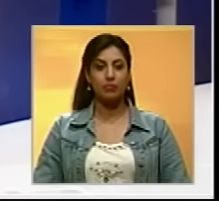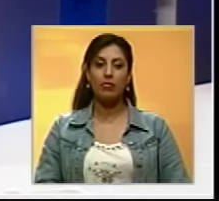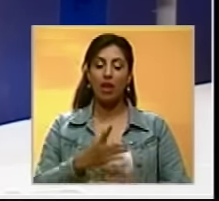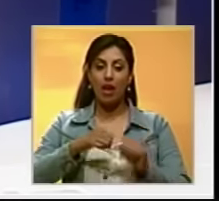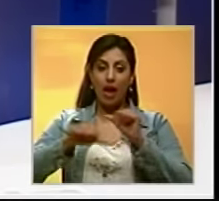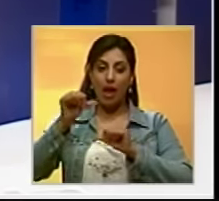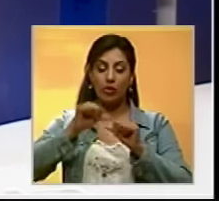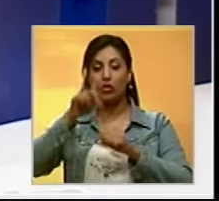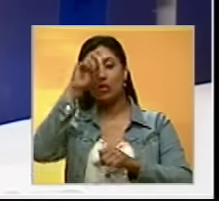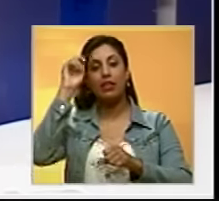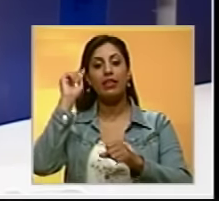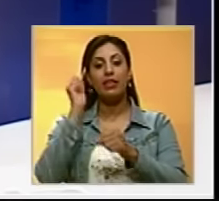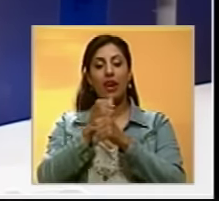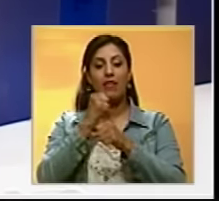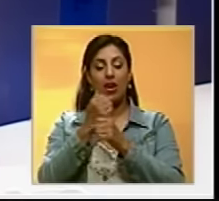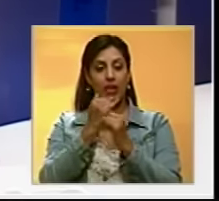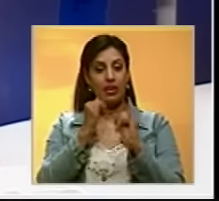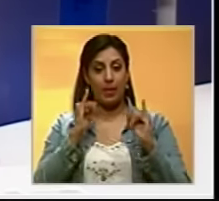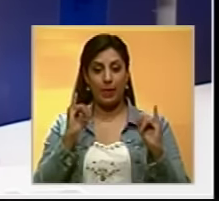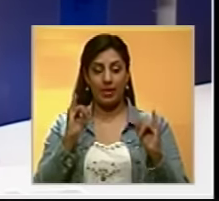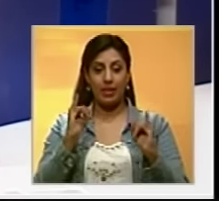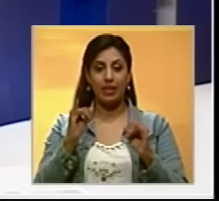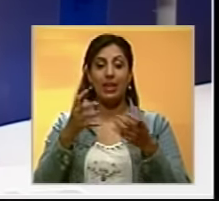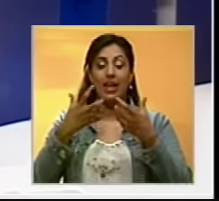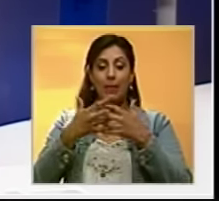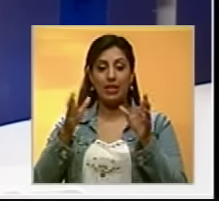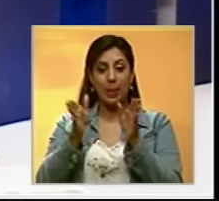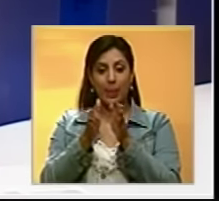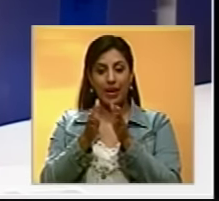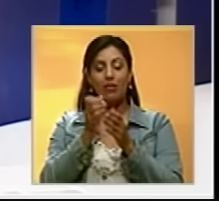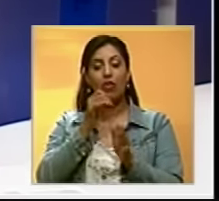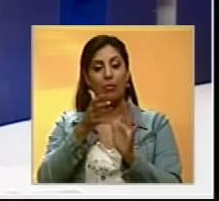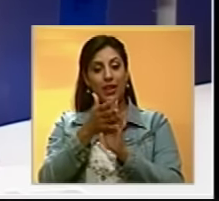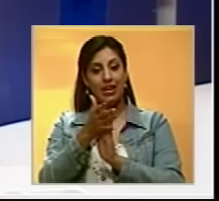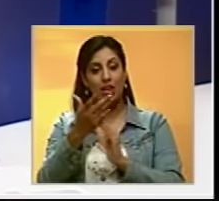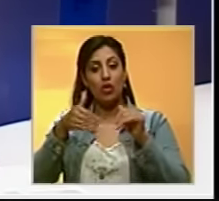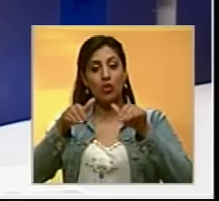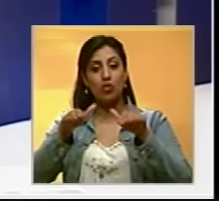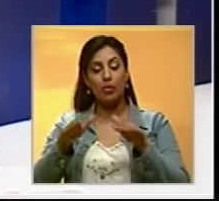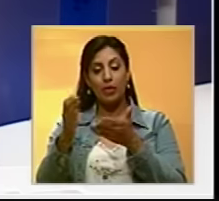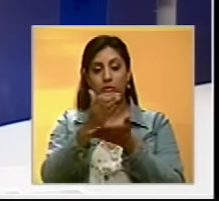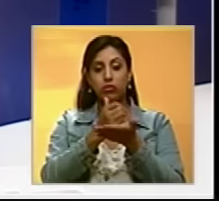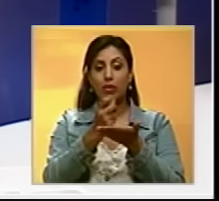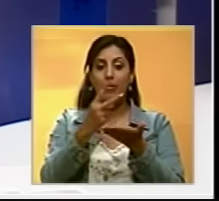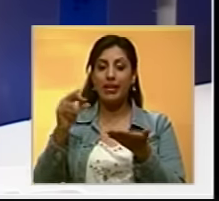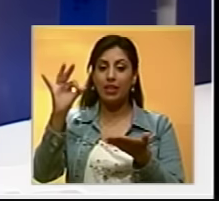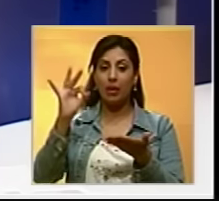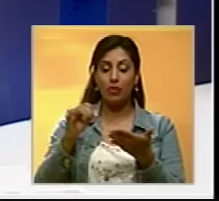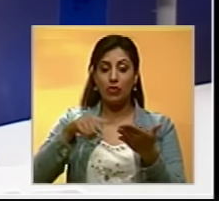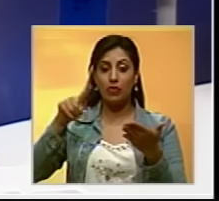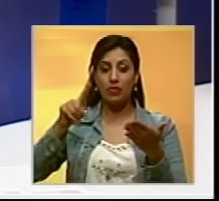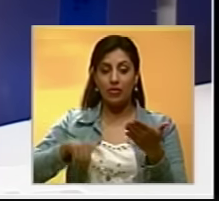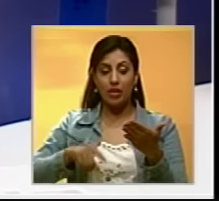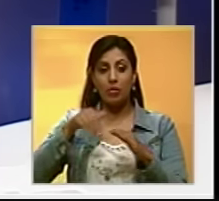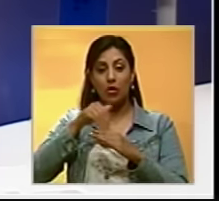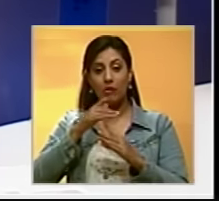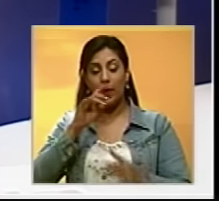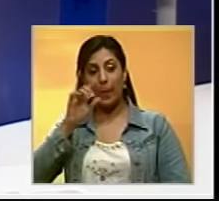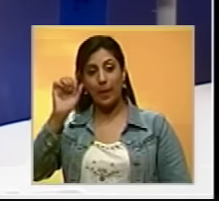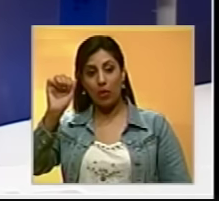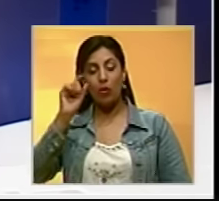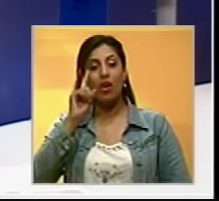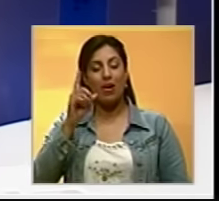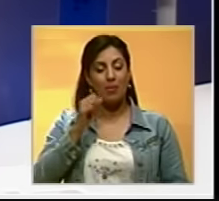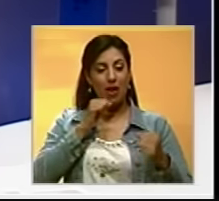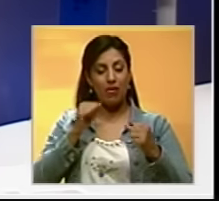la asociación de trabajadores independientes y microempresarios asegura que la suspensión de la recolección del 20% de las firmas para el revocatorio